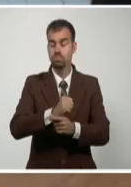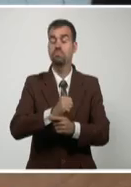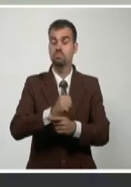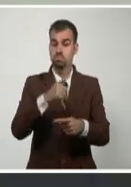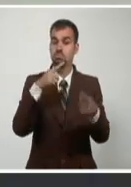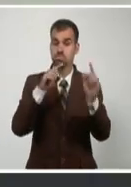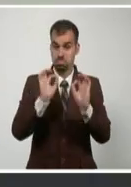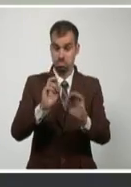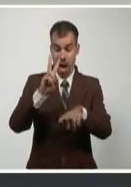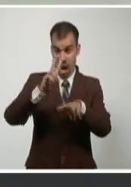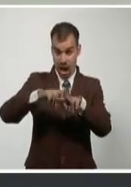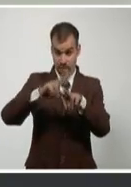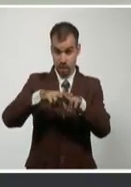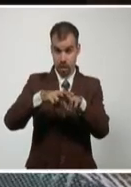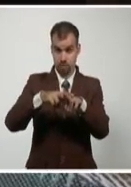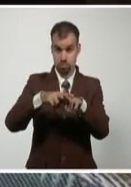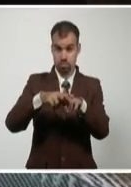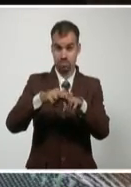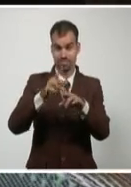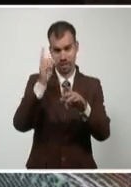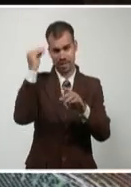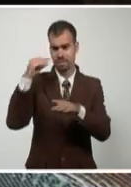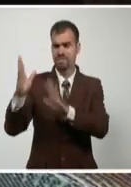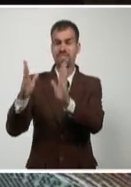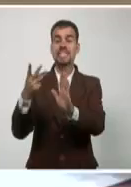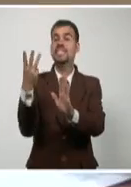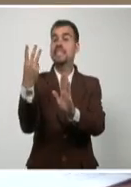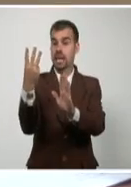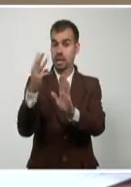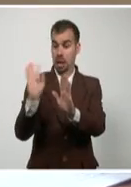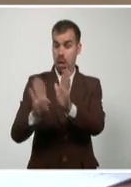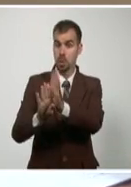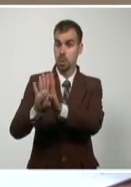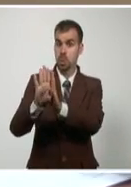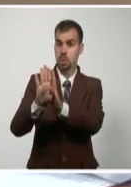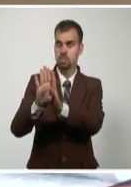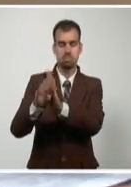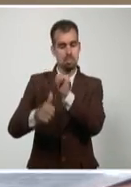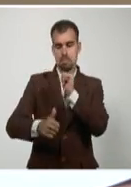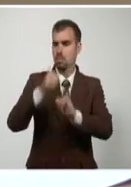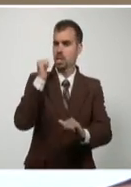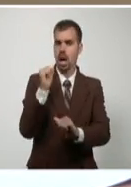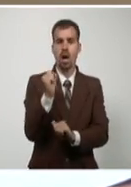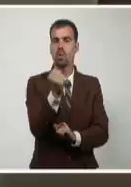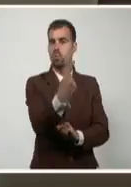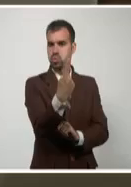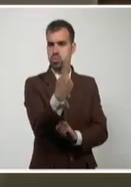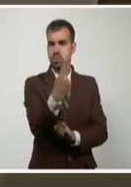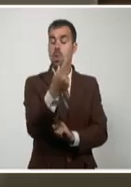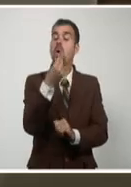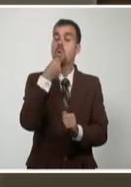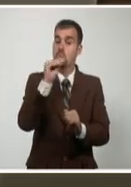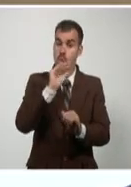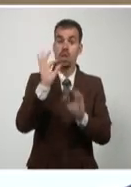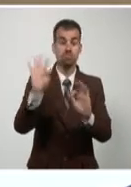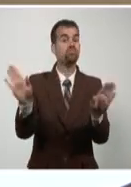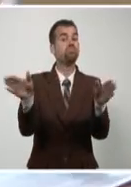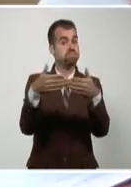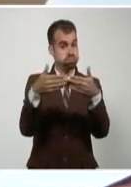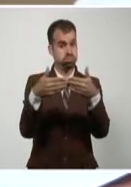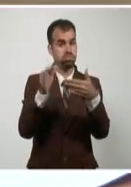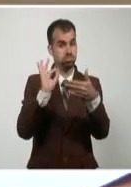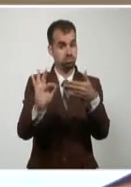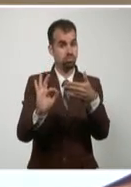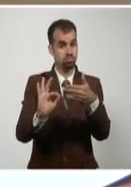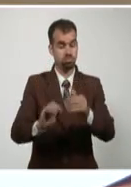la capital de la fase 3 de la etapa recuperativa a la 1, con probabilidades de regresar a la autóctona limitada. Y